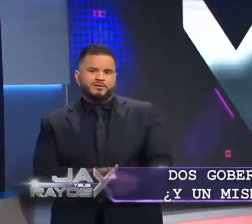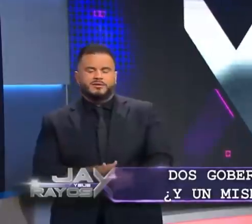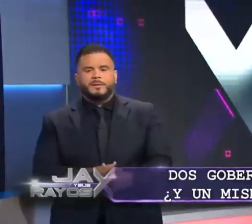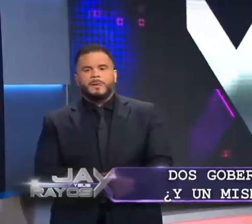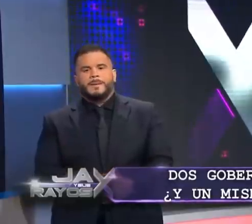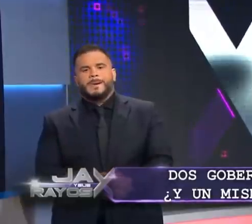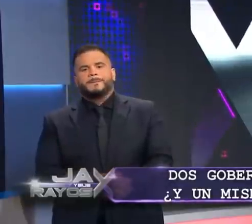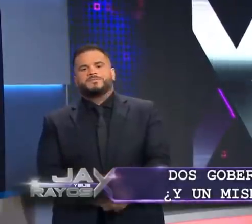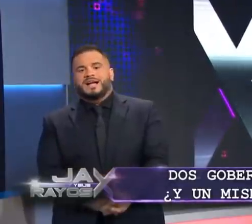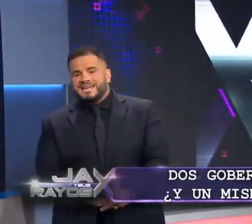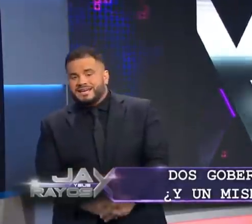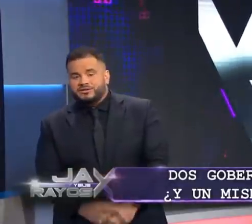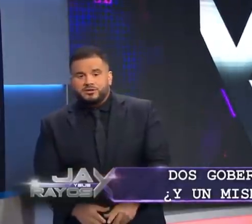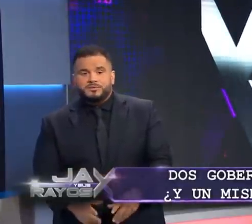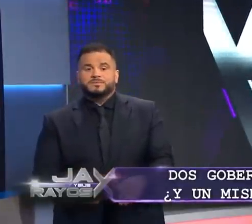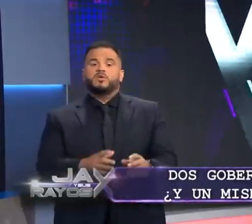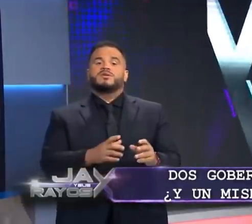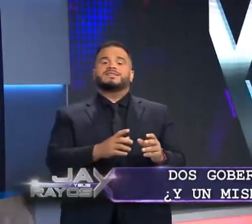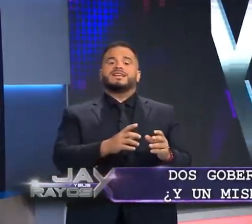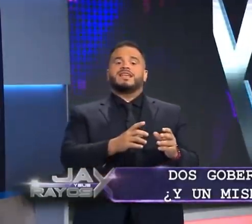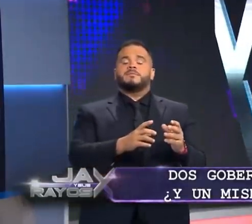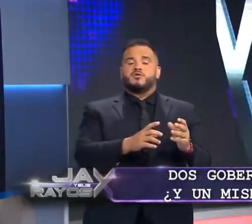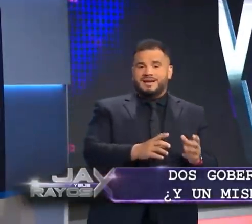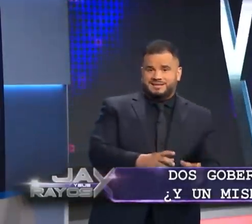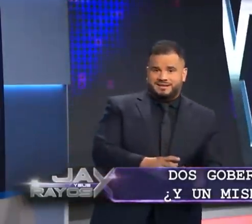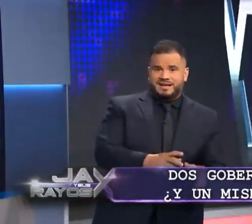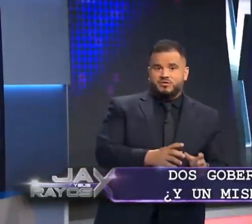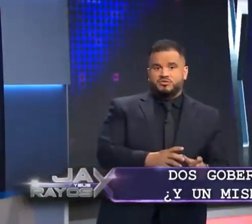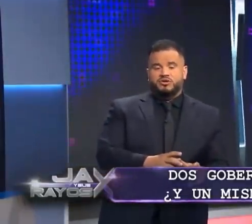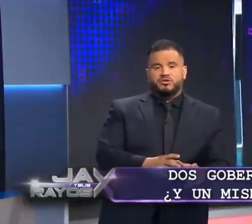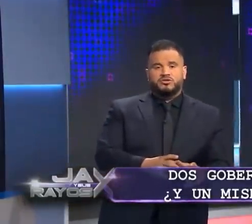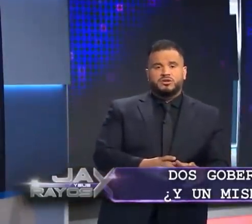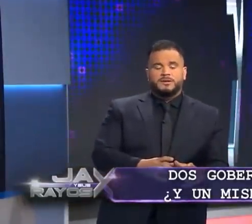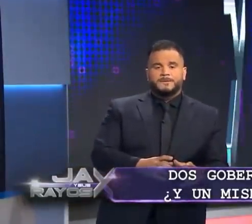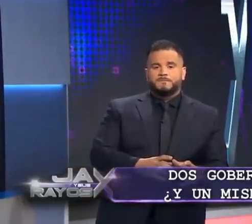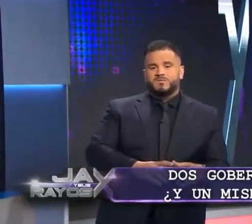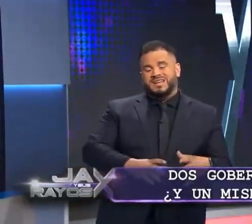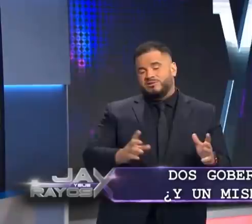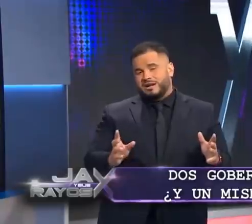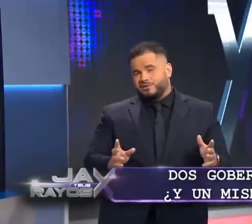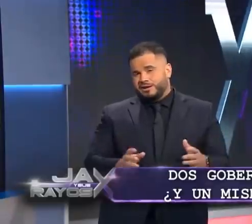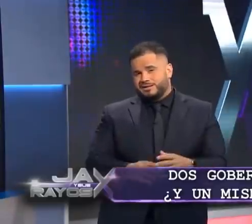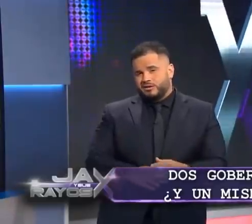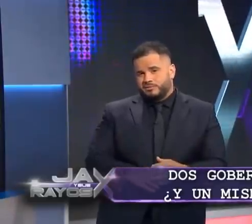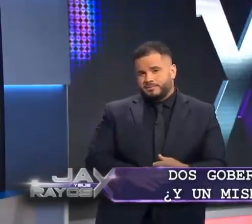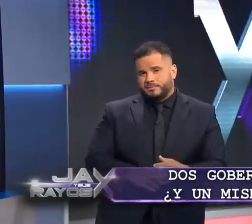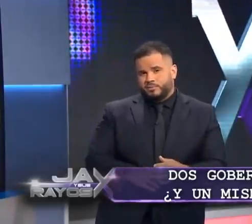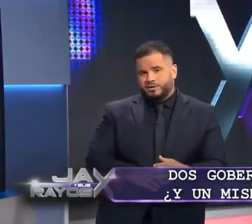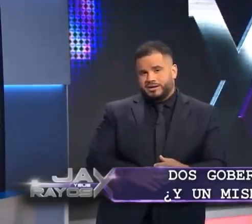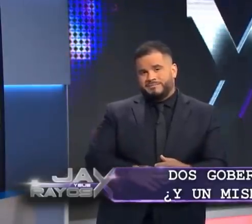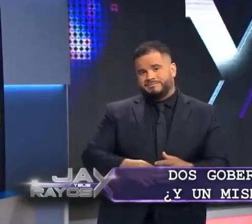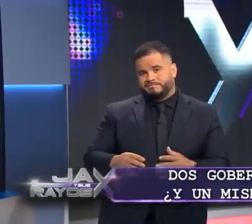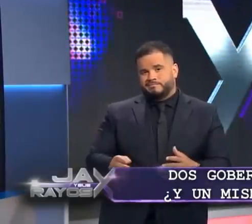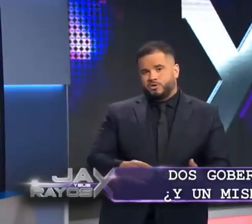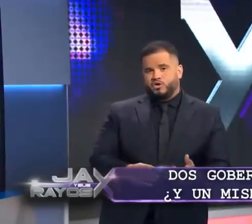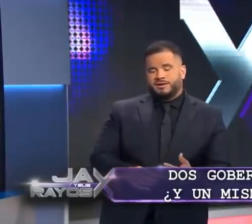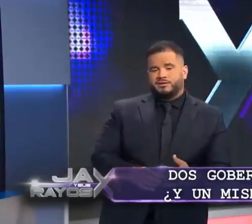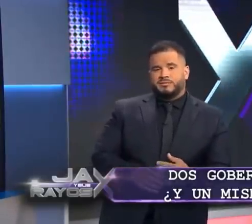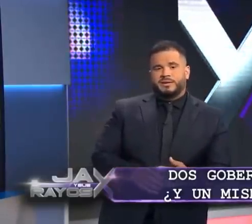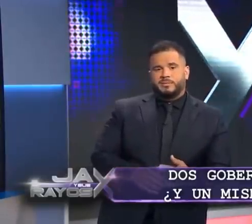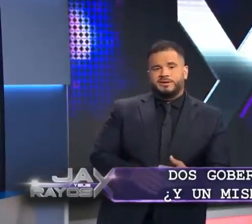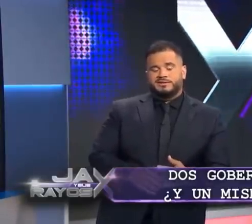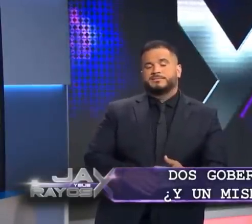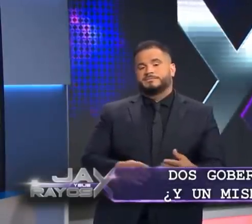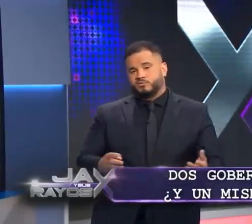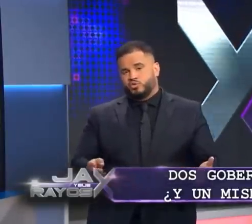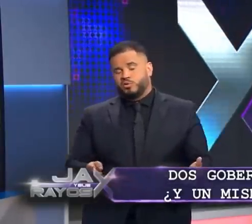del Capitolio. Allí hizo una serie de promesas y anuncios que nunca había realizado, porque poco más de un